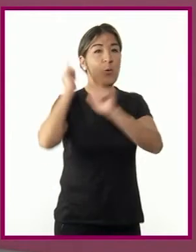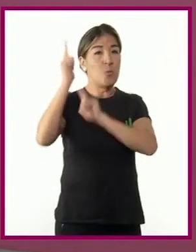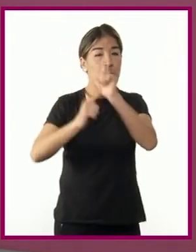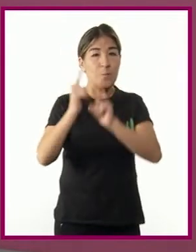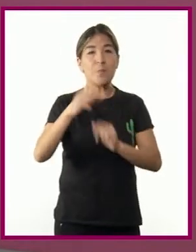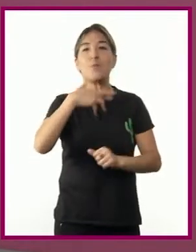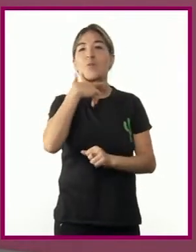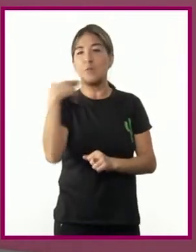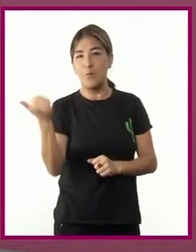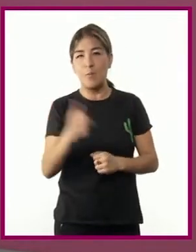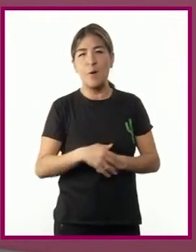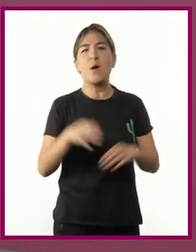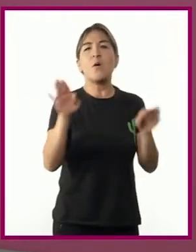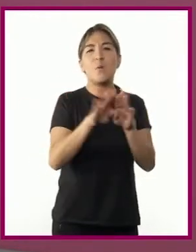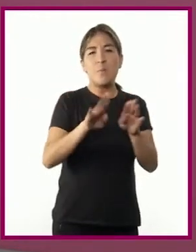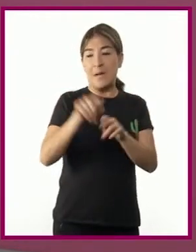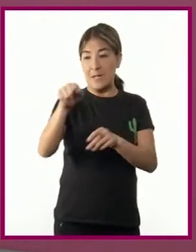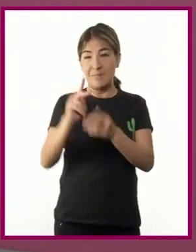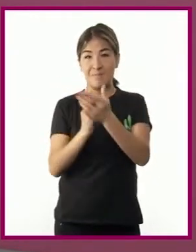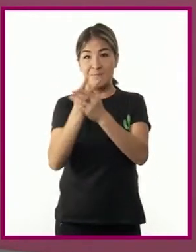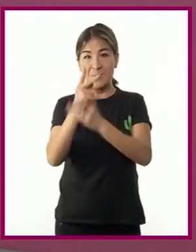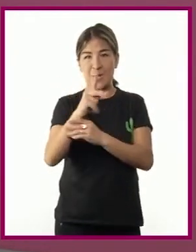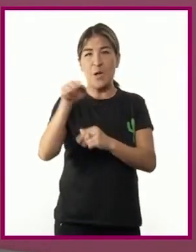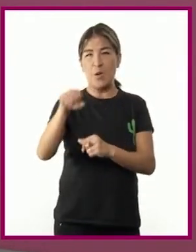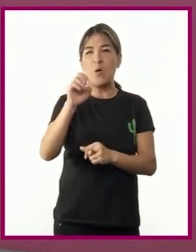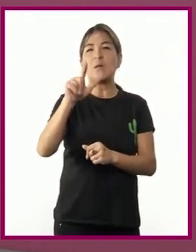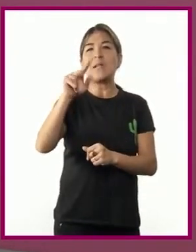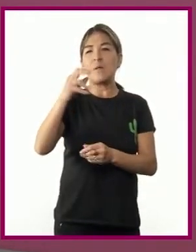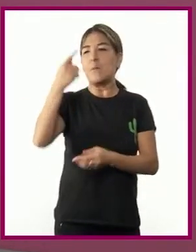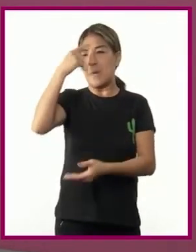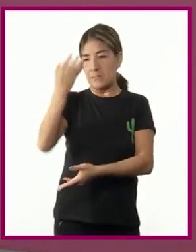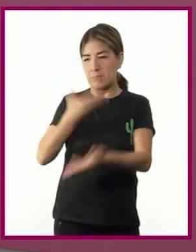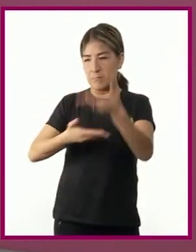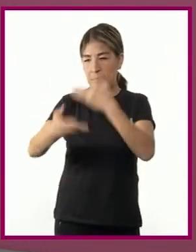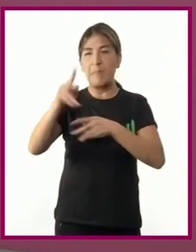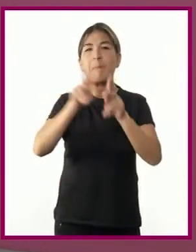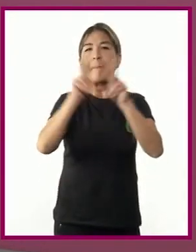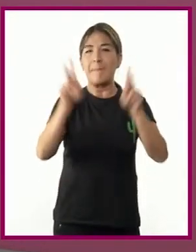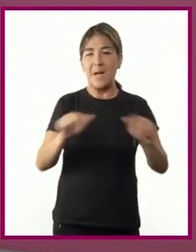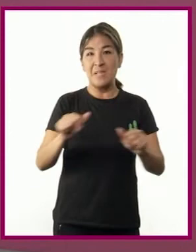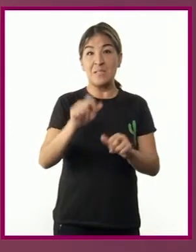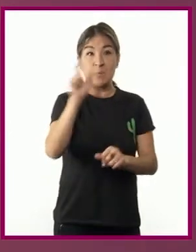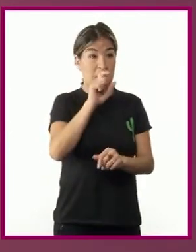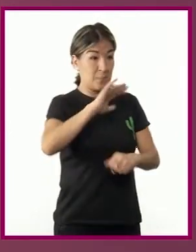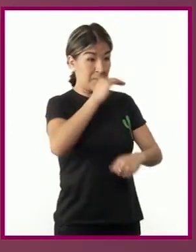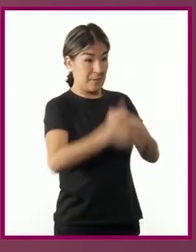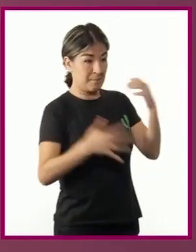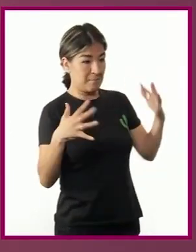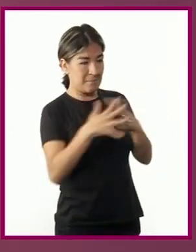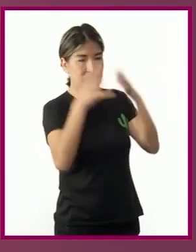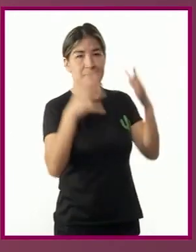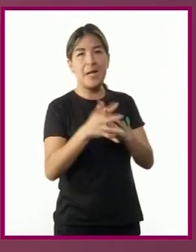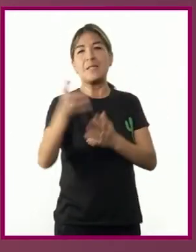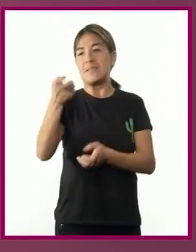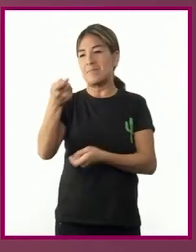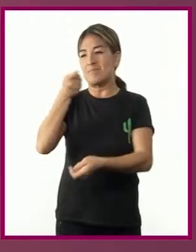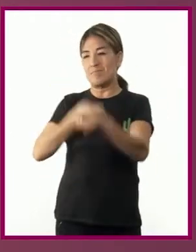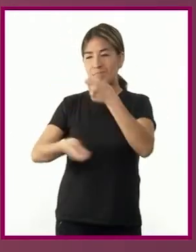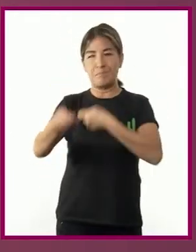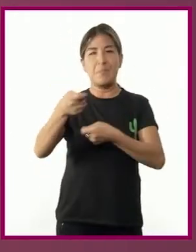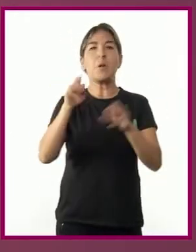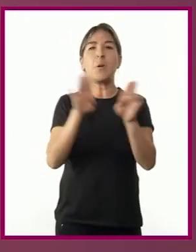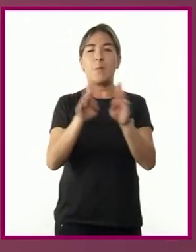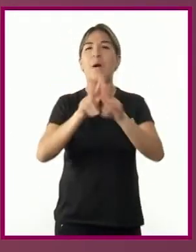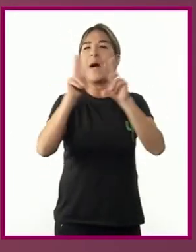Roma se intercambiaban ramas de olivo como oferta de paz tras una batalla. Mediante todos estos